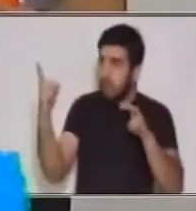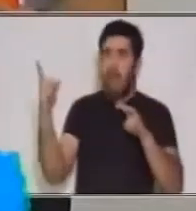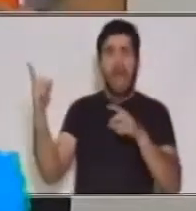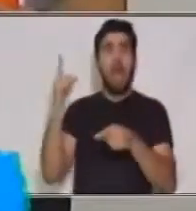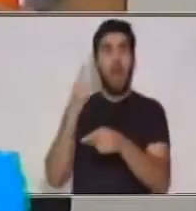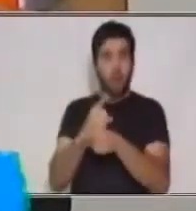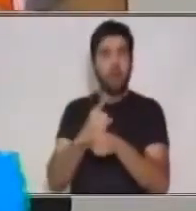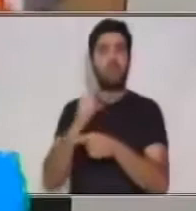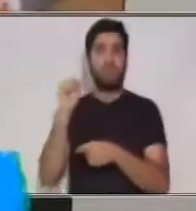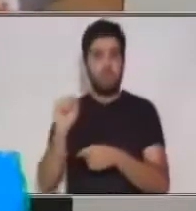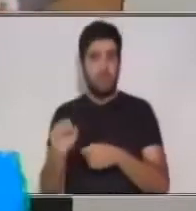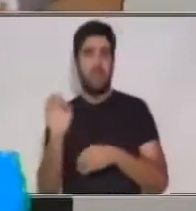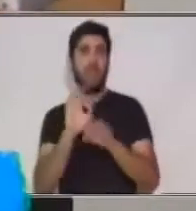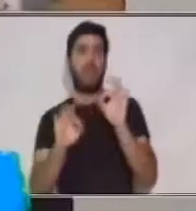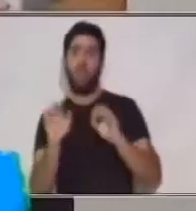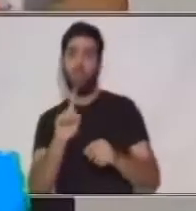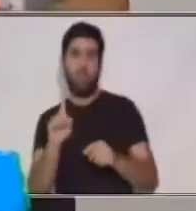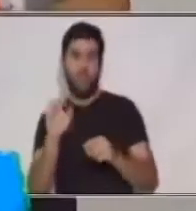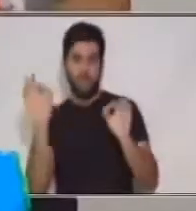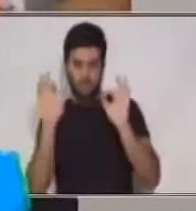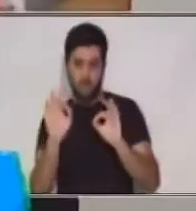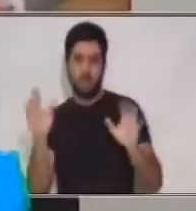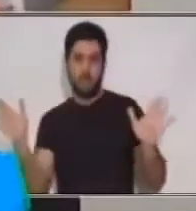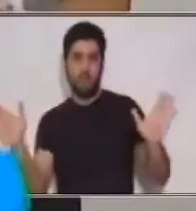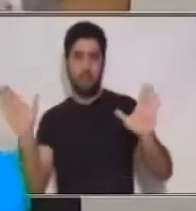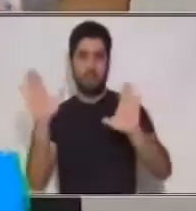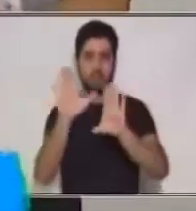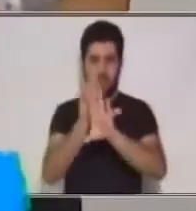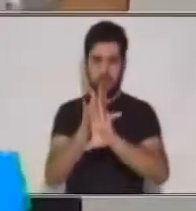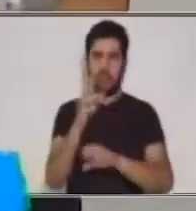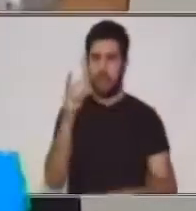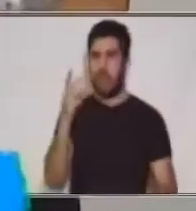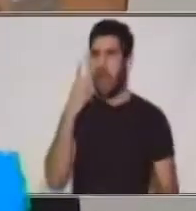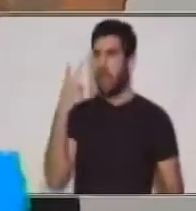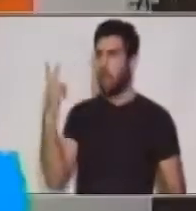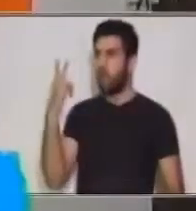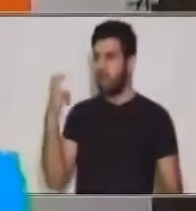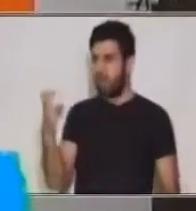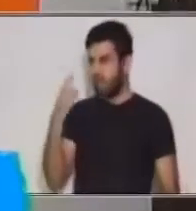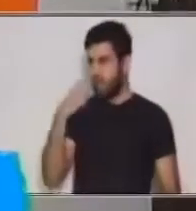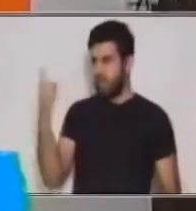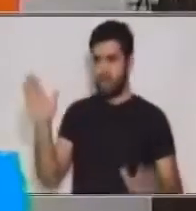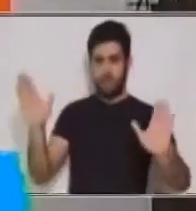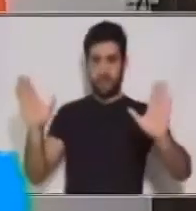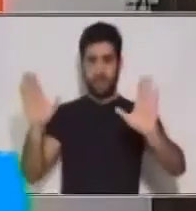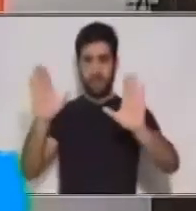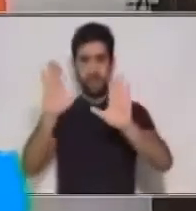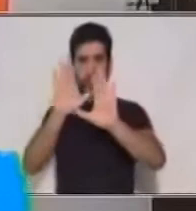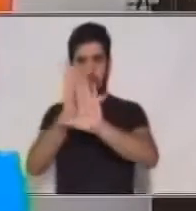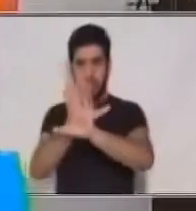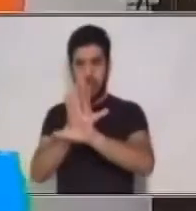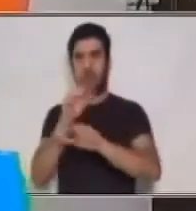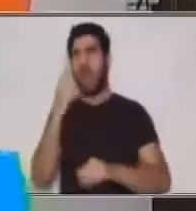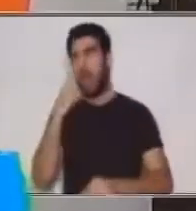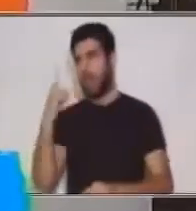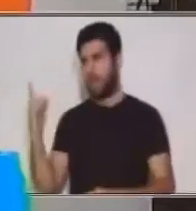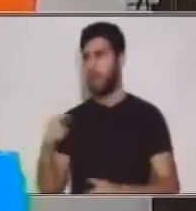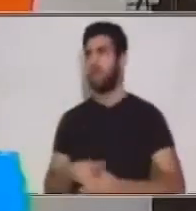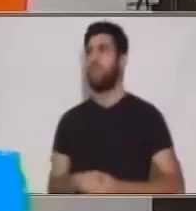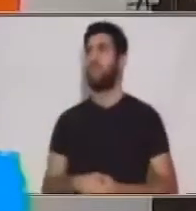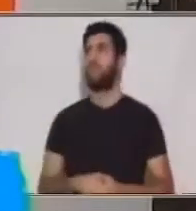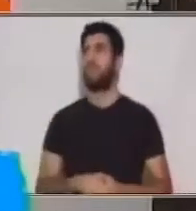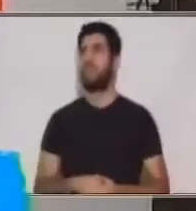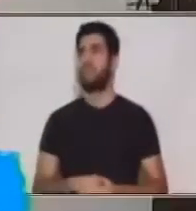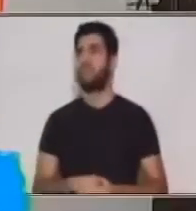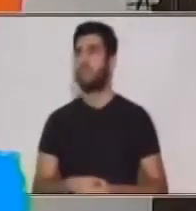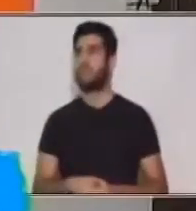uno de sus lados o de sus ángulos. Entonces, los volvemos a poner uno sobre otro. ¿Hacemos la misma dinámica para observar? Muy bien,